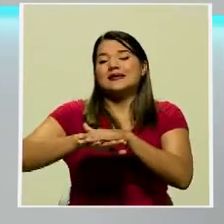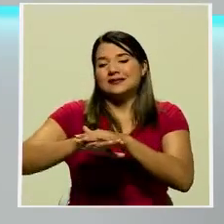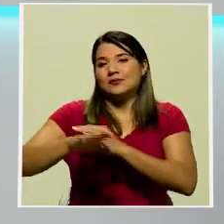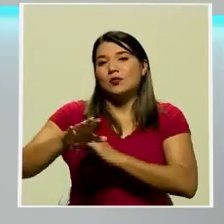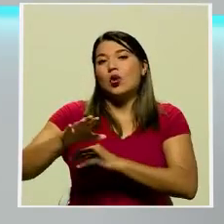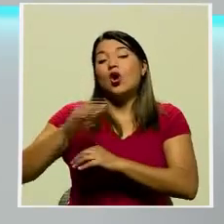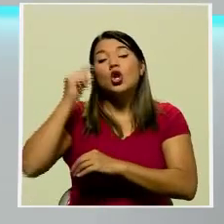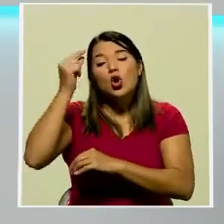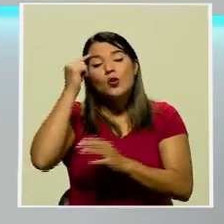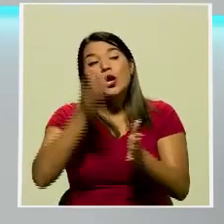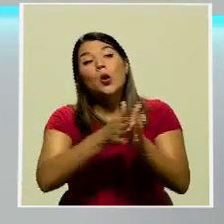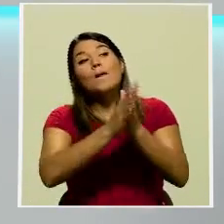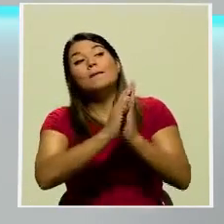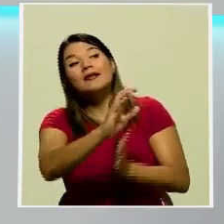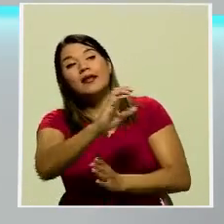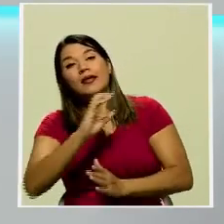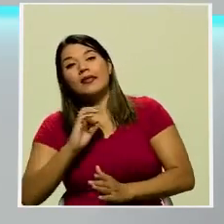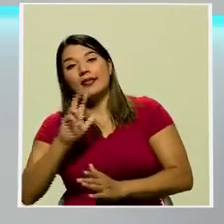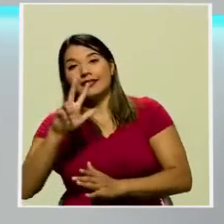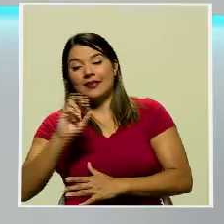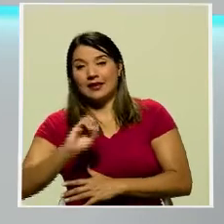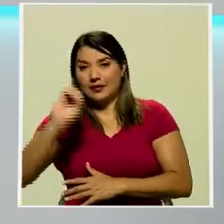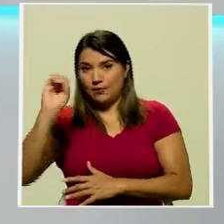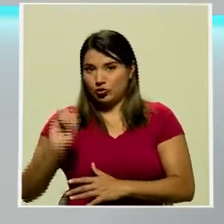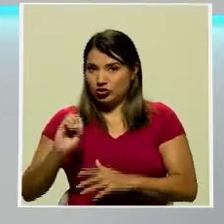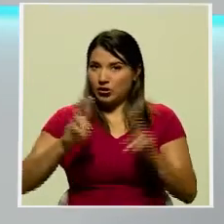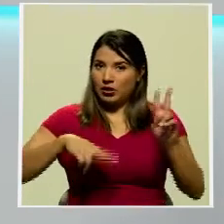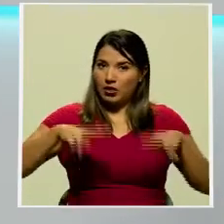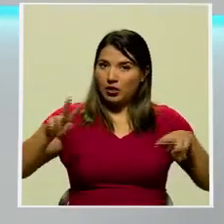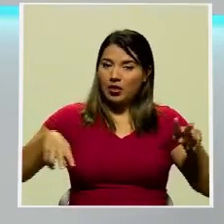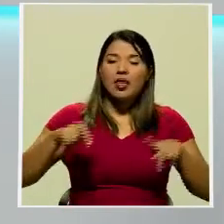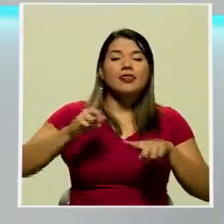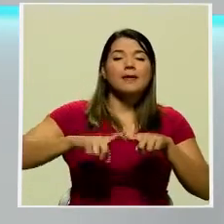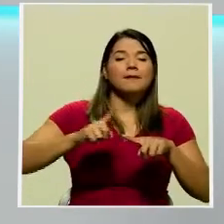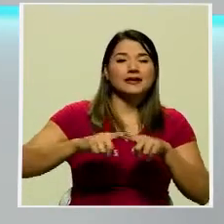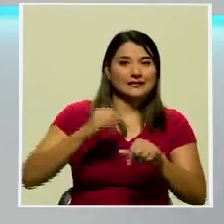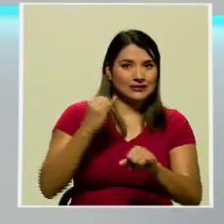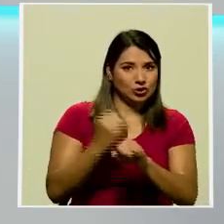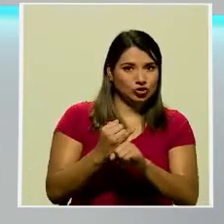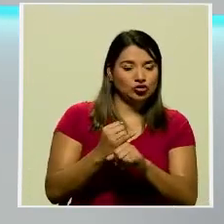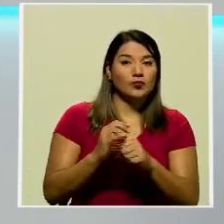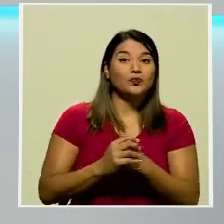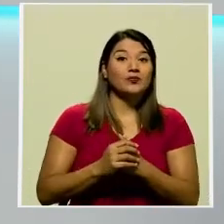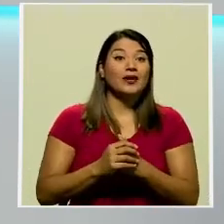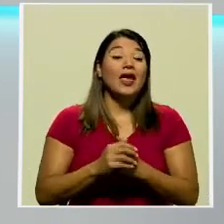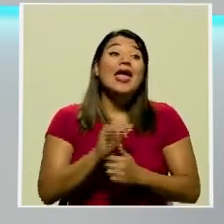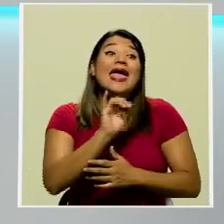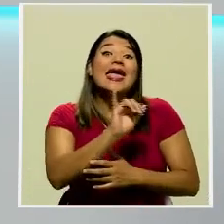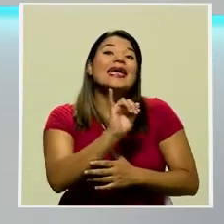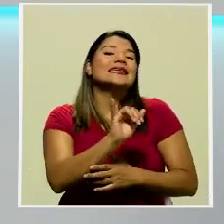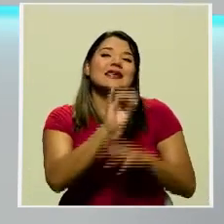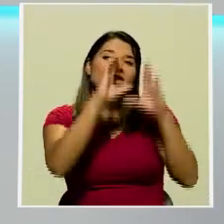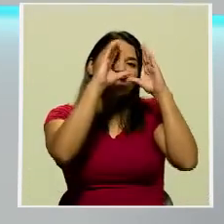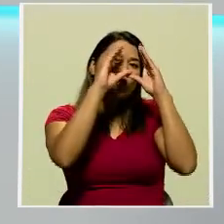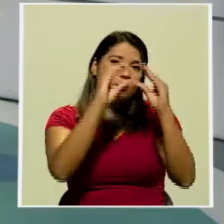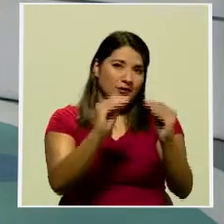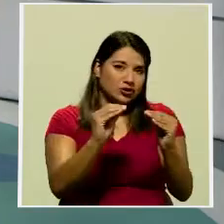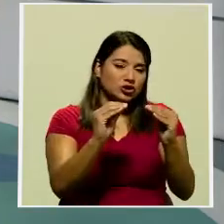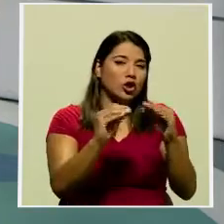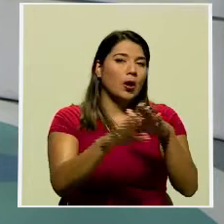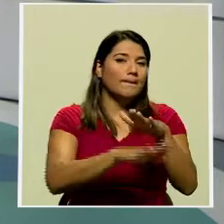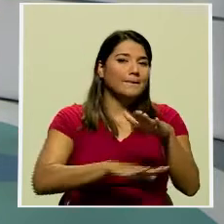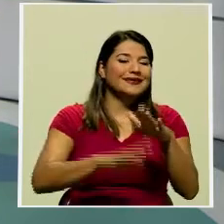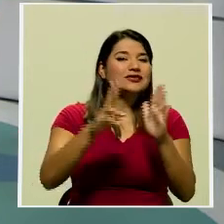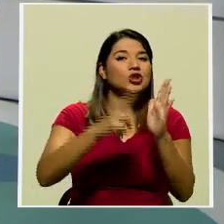los excedentes. Estos son los números, por lo menos al 2019. Hay empresas que claramente están en